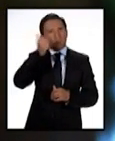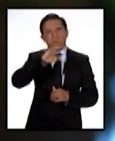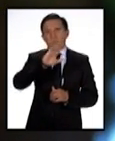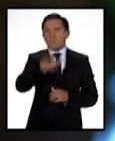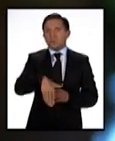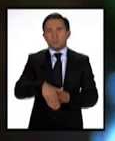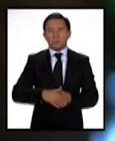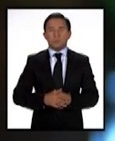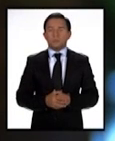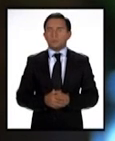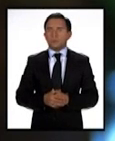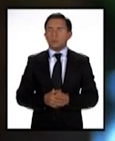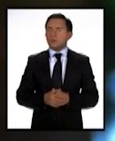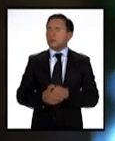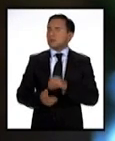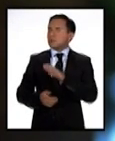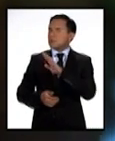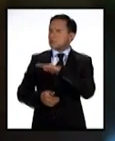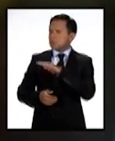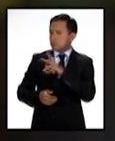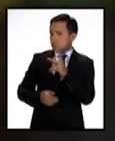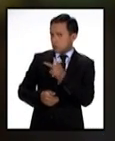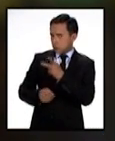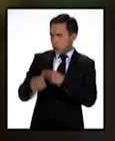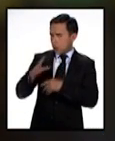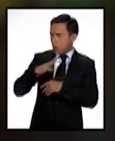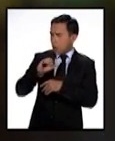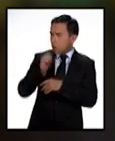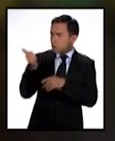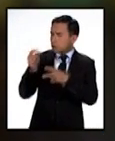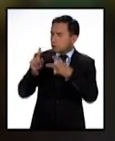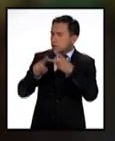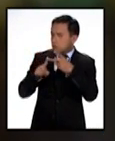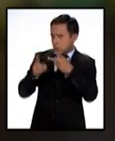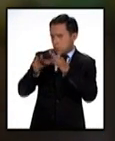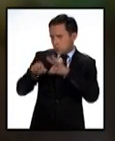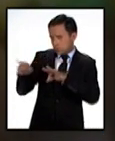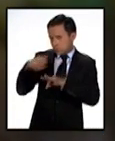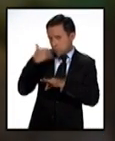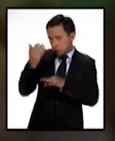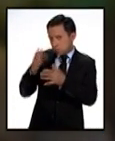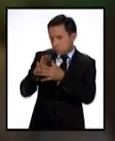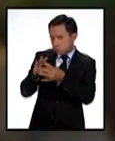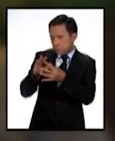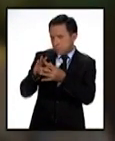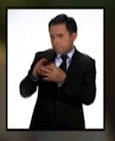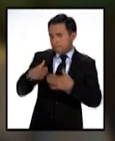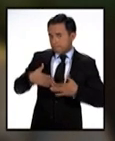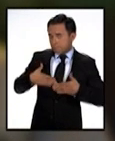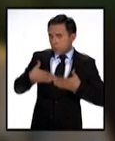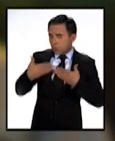Hay otra cosa que también es muy importante que nos cuentes, es el grado,